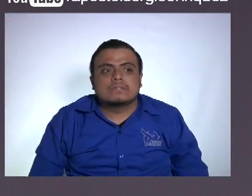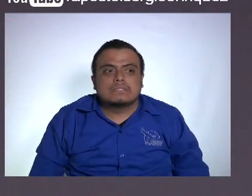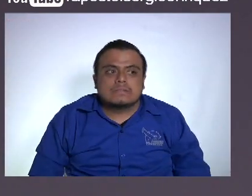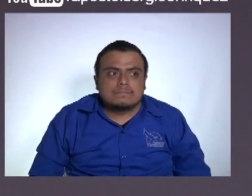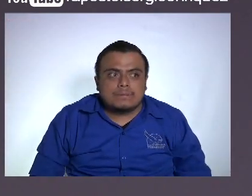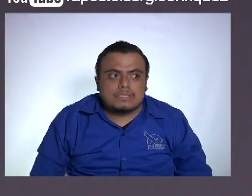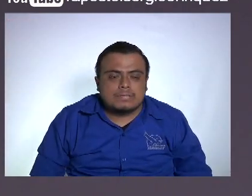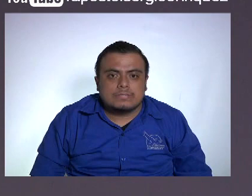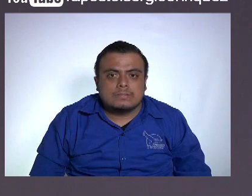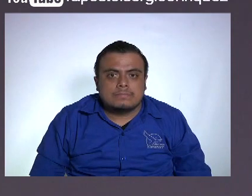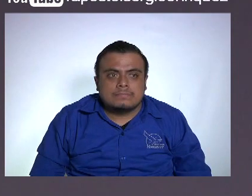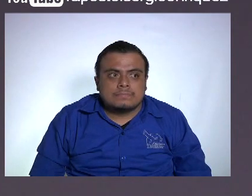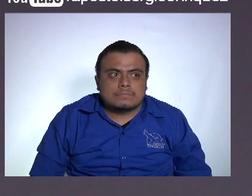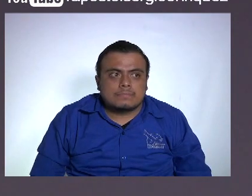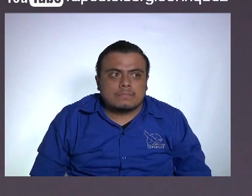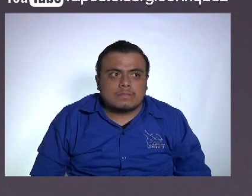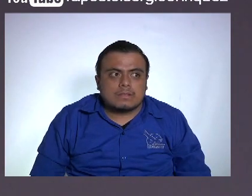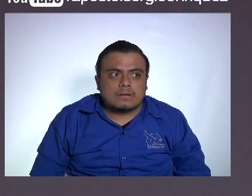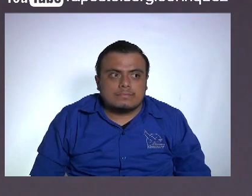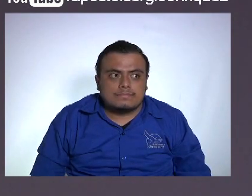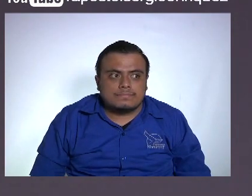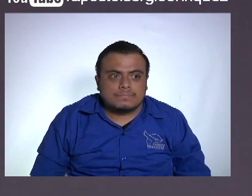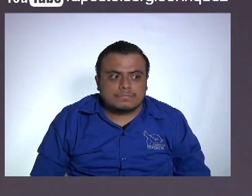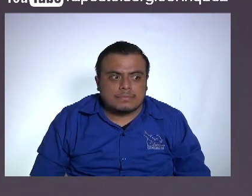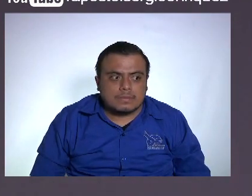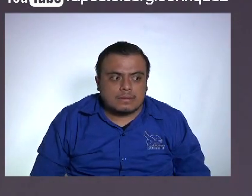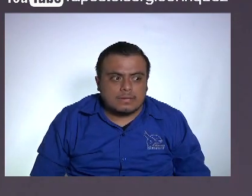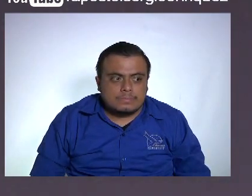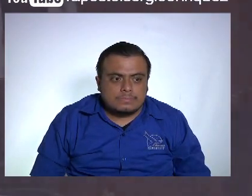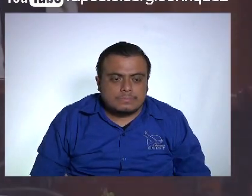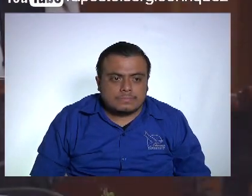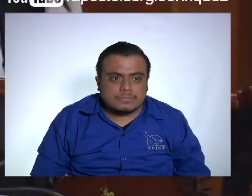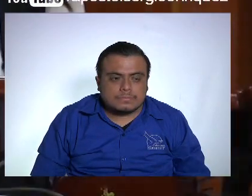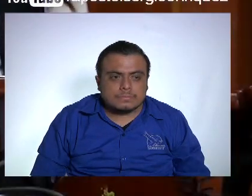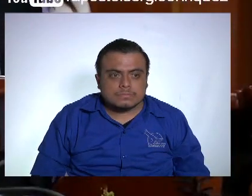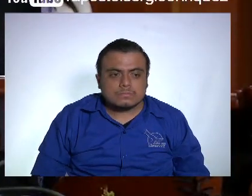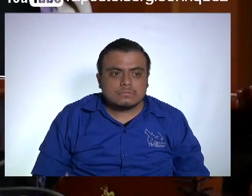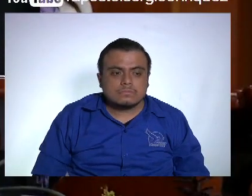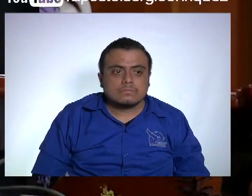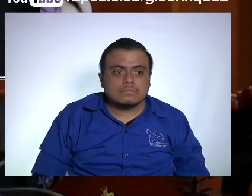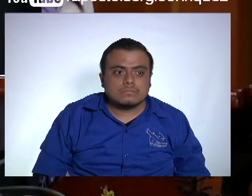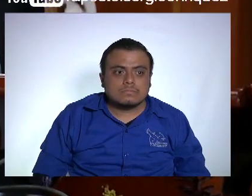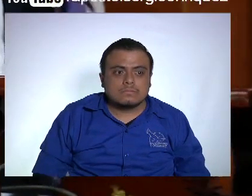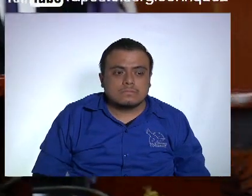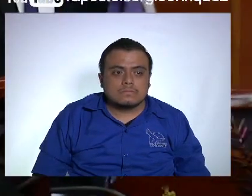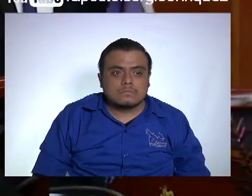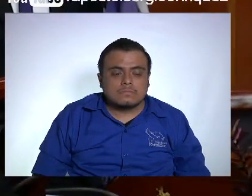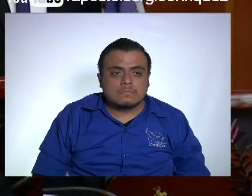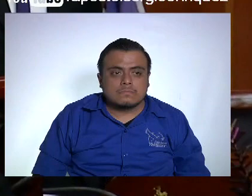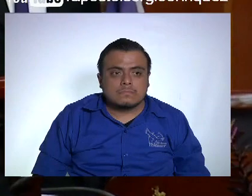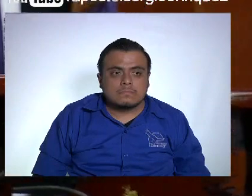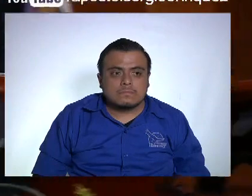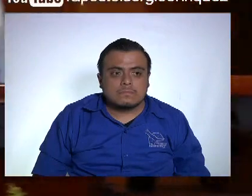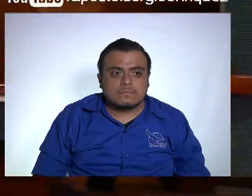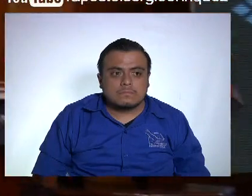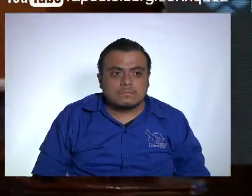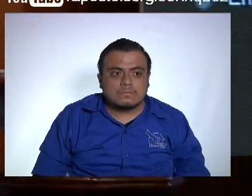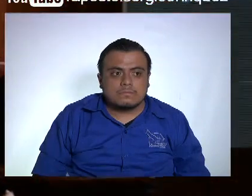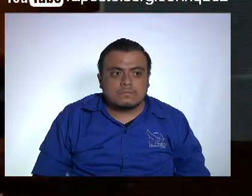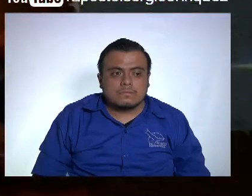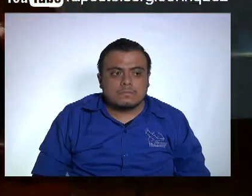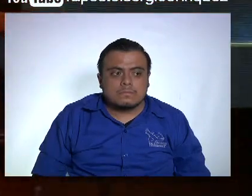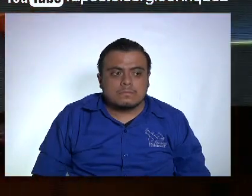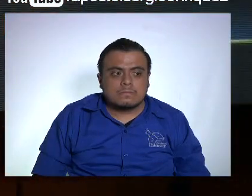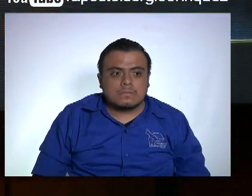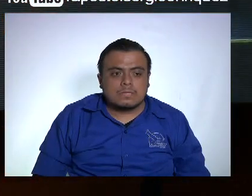Oh, Rabastaira, Kendakeira, Rabastaira. Oh, gracias, Señor Jesús. Queda